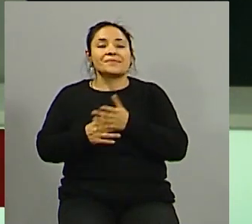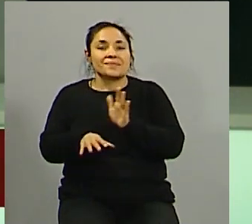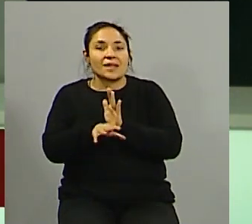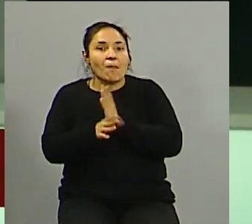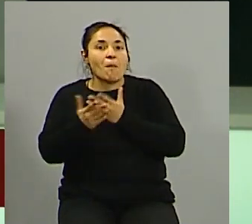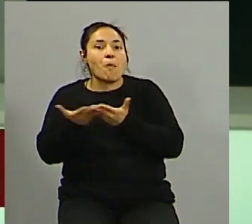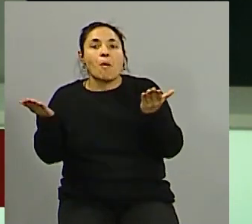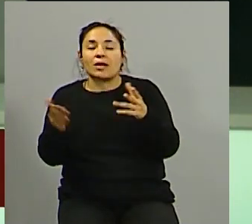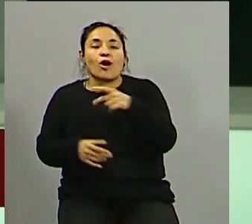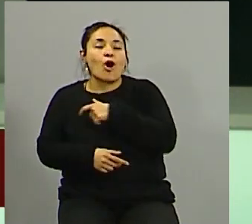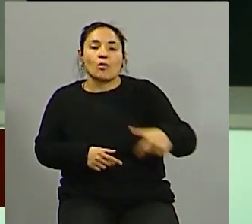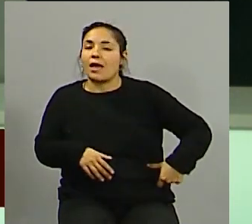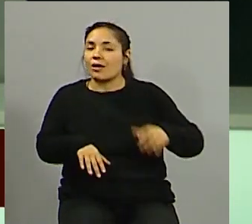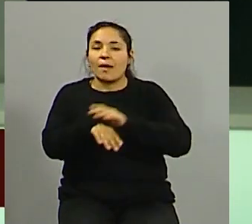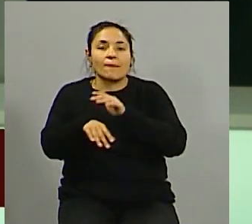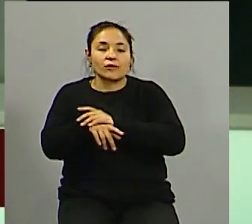estatal, digamos. Sí.